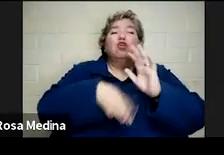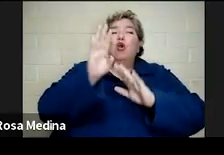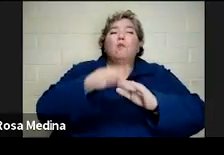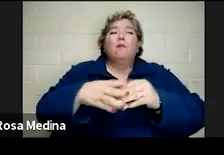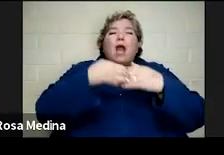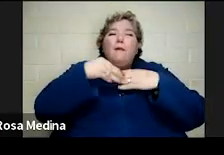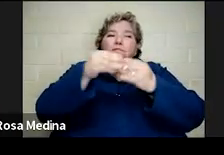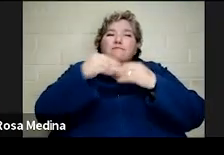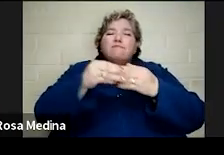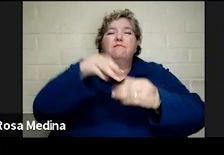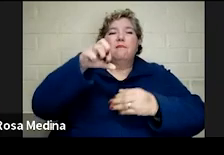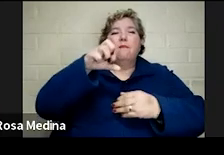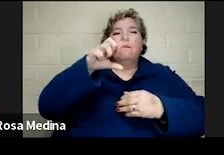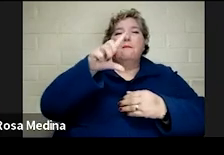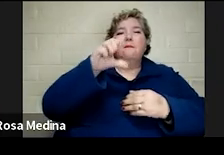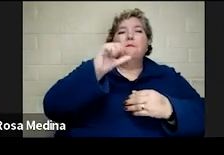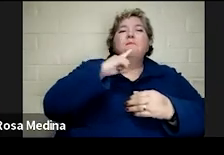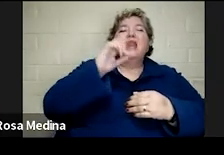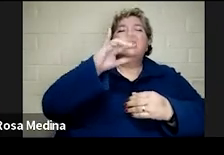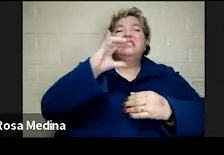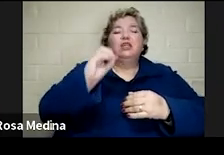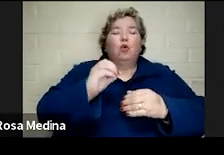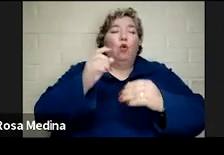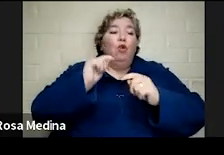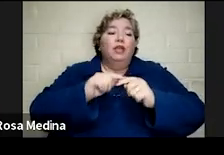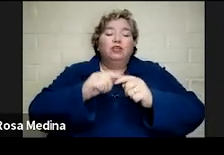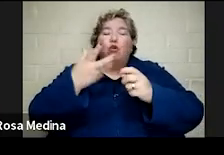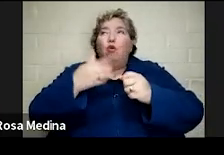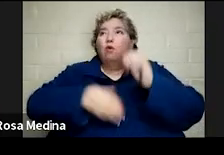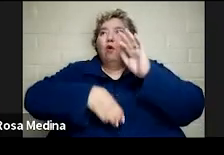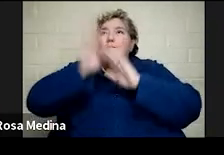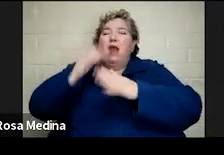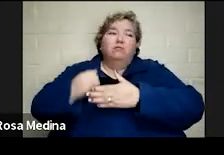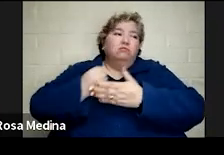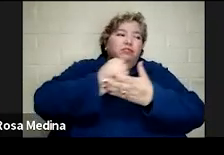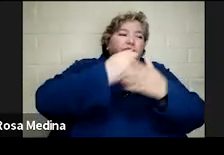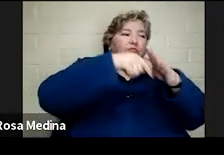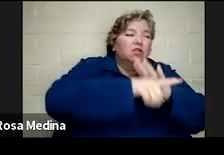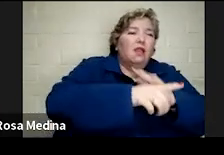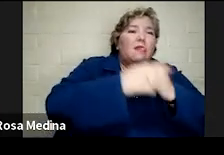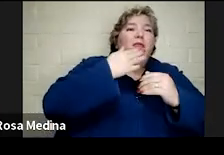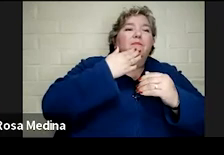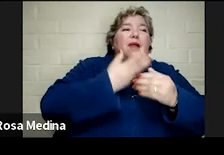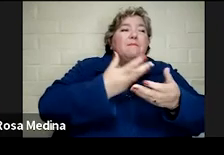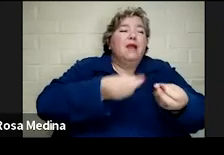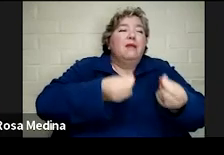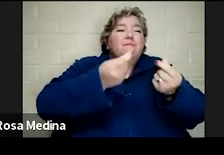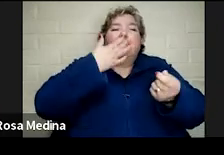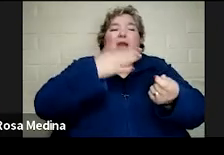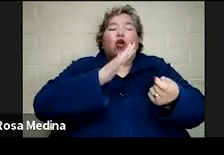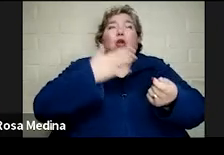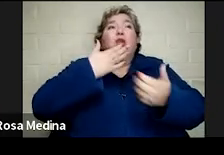conectado, eh, una intervención va a tener mucho más fruto que cuando ya se hace cuando sea más grande.